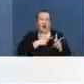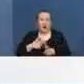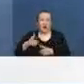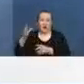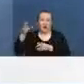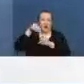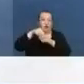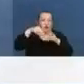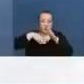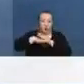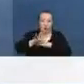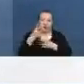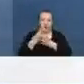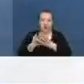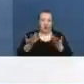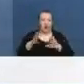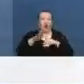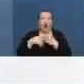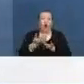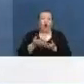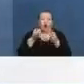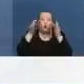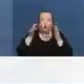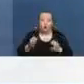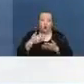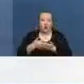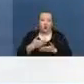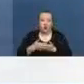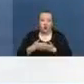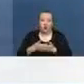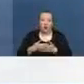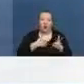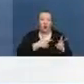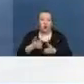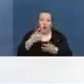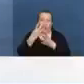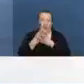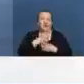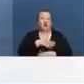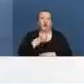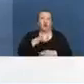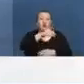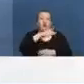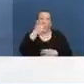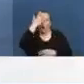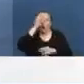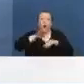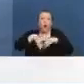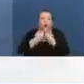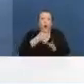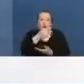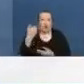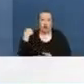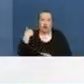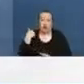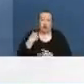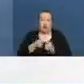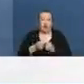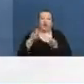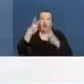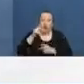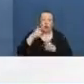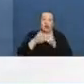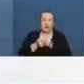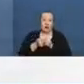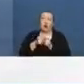como justifican por ejemplo las armas de grueso calibre en la cárcel ya nada sirve ni siquiera los inhibidores de celulares en